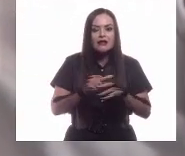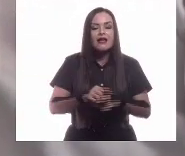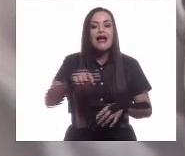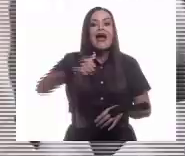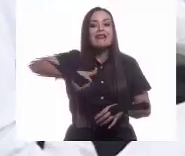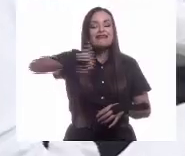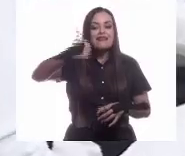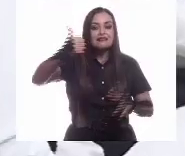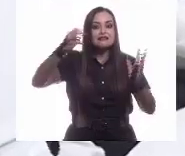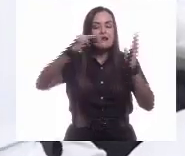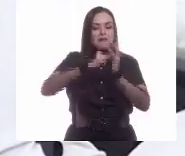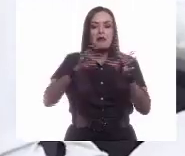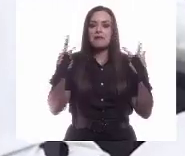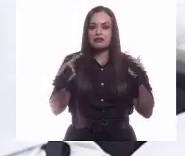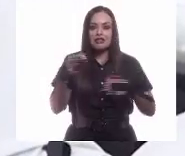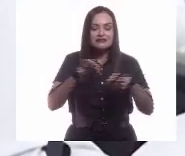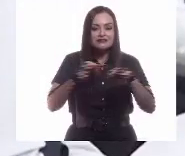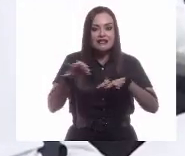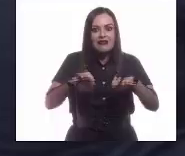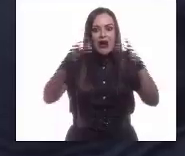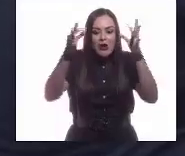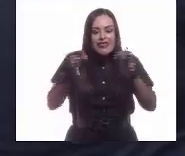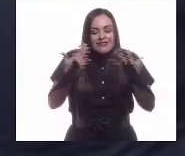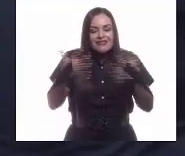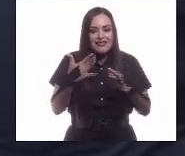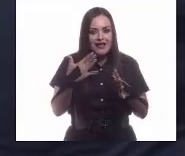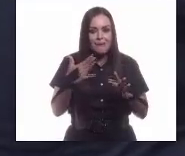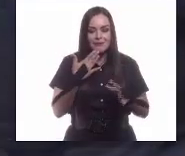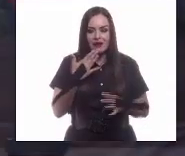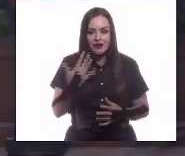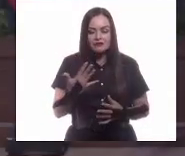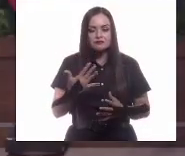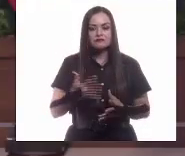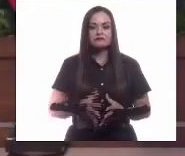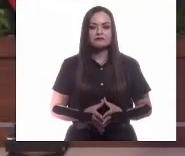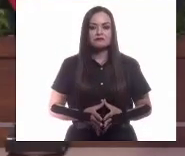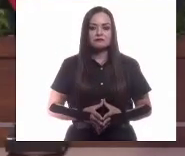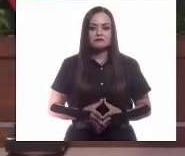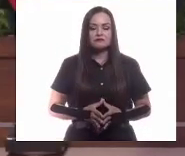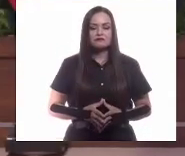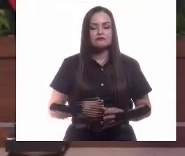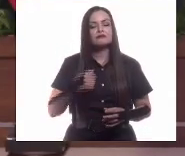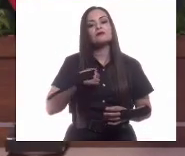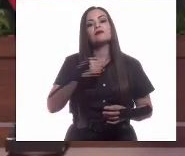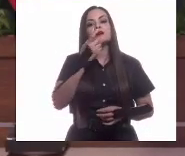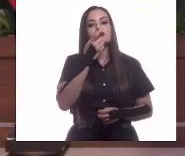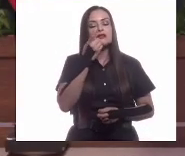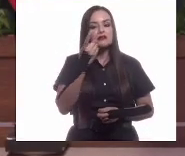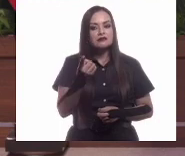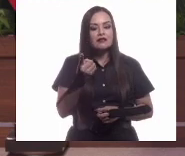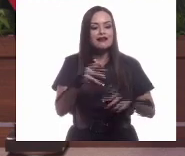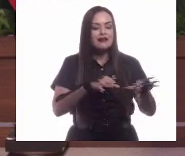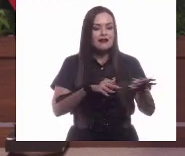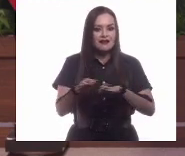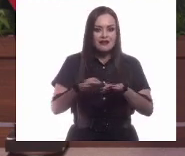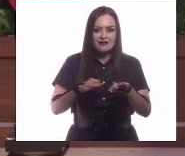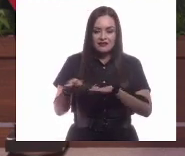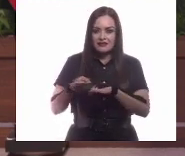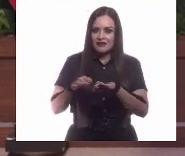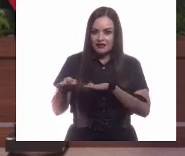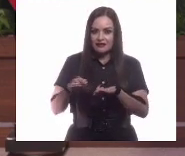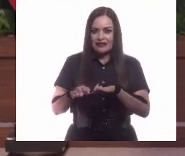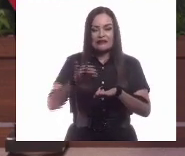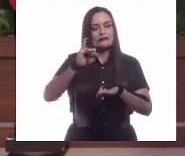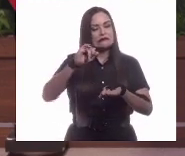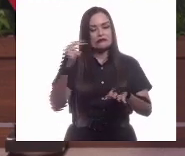35% del total de los empleos generados, la necesidad y la oportunidad. Como comentaba, tener empleo es una condición